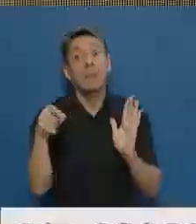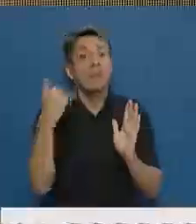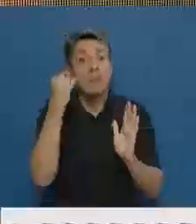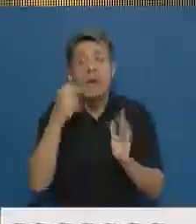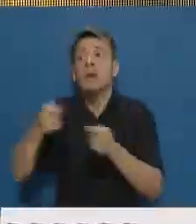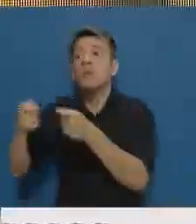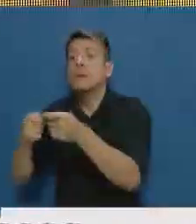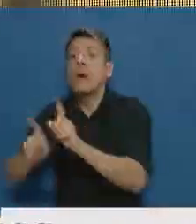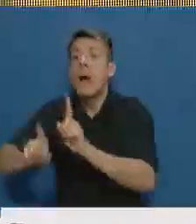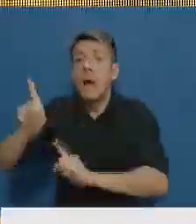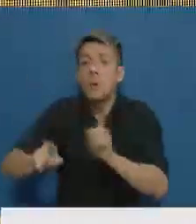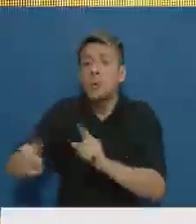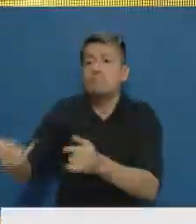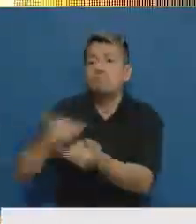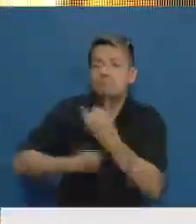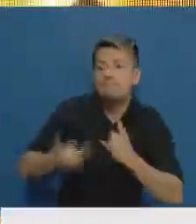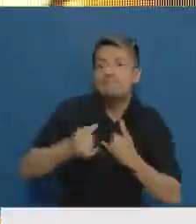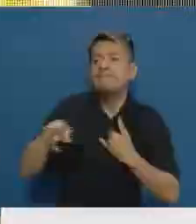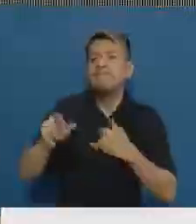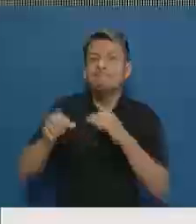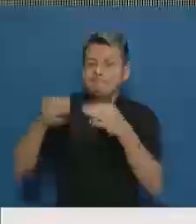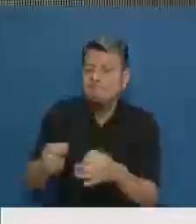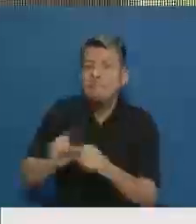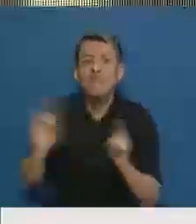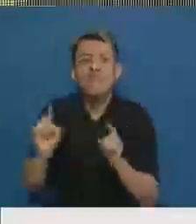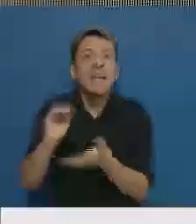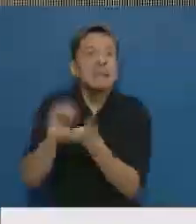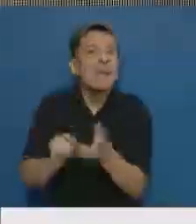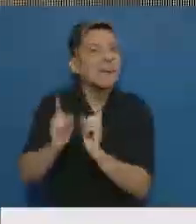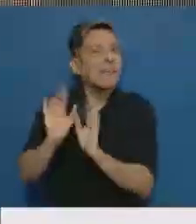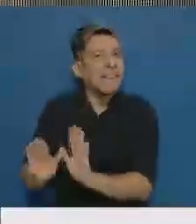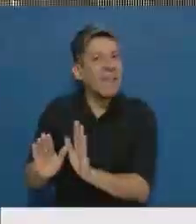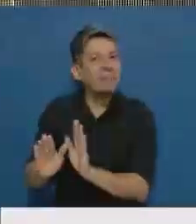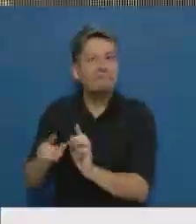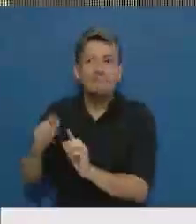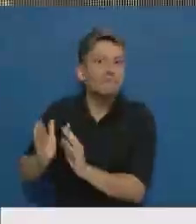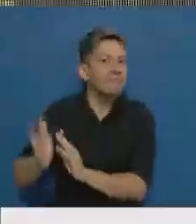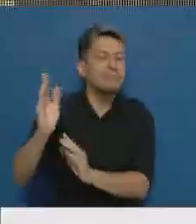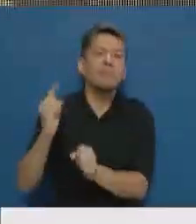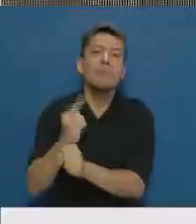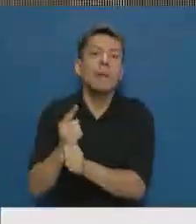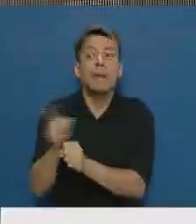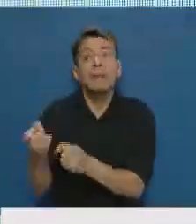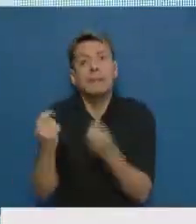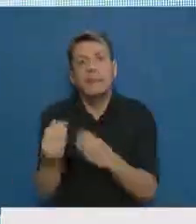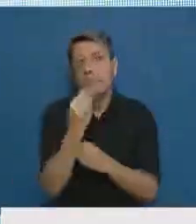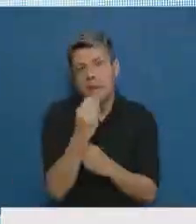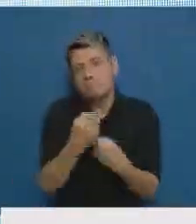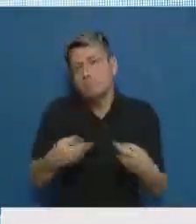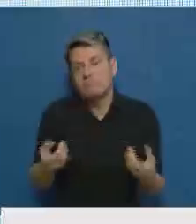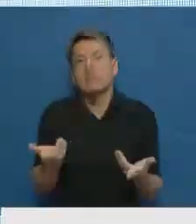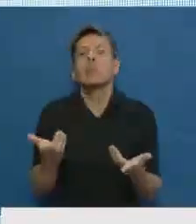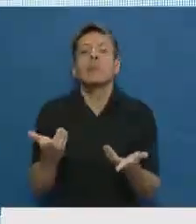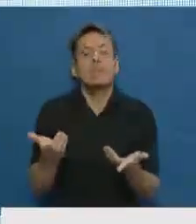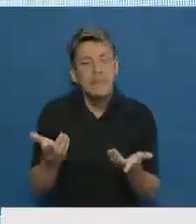comercios del microcentro que por ahí no tienen las condiciones necesarias para que el empleado se quede de corrido, para que pueda comer, para que tenga acceso. Entonces, perfecto, en